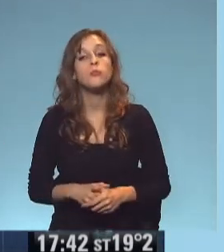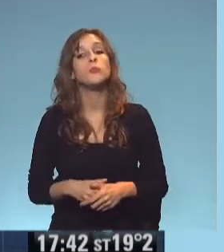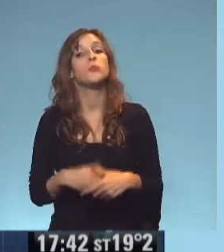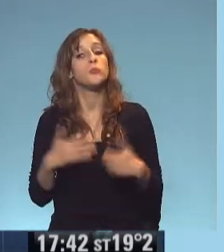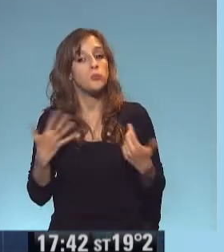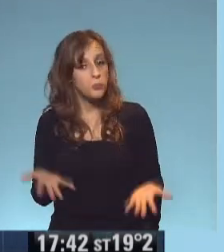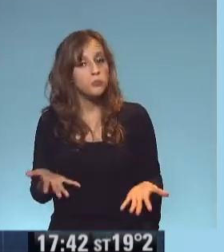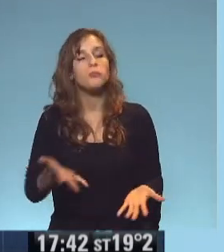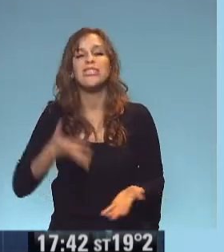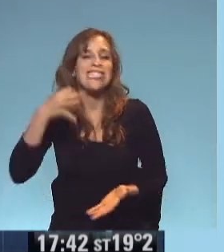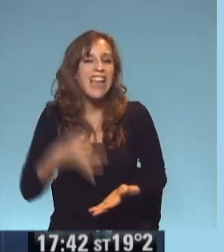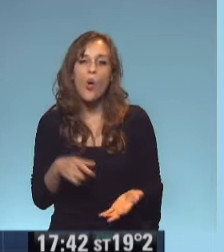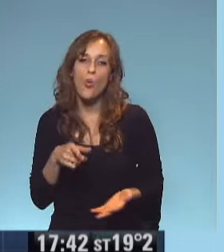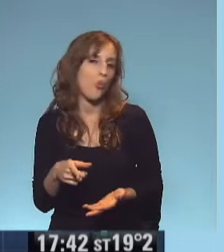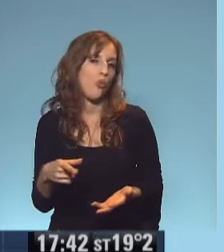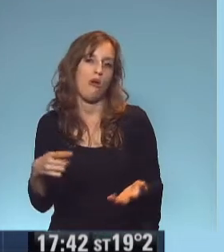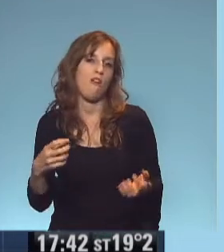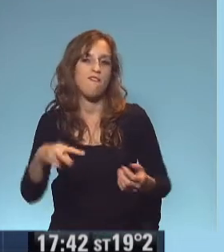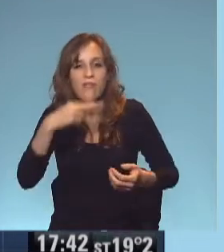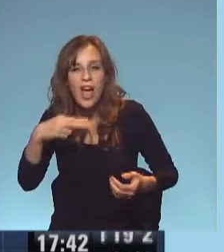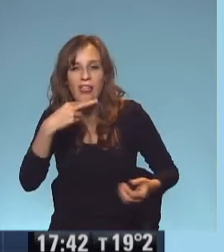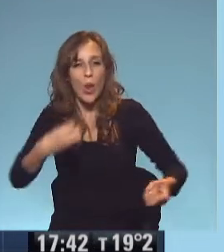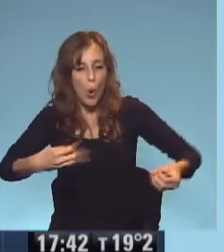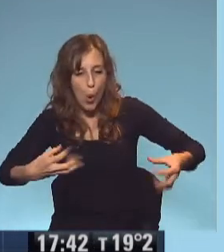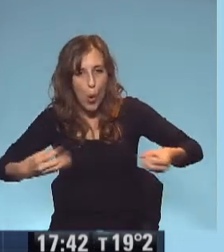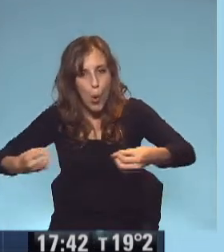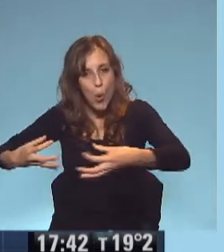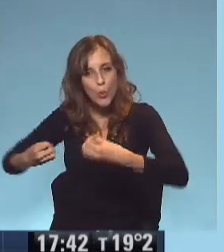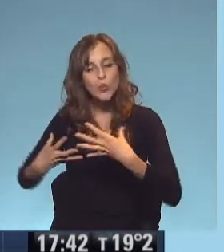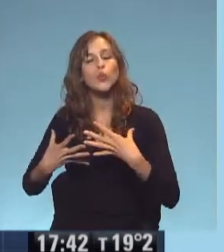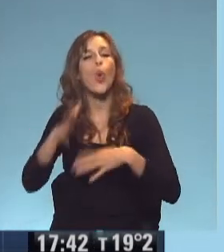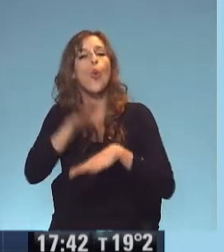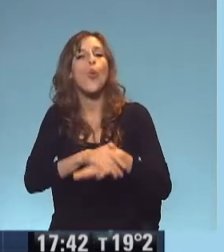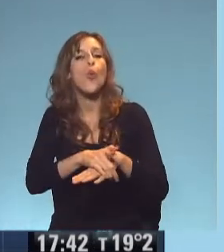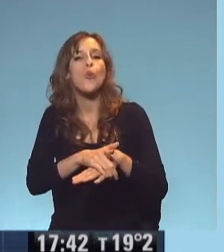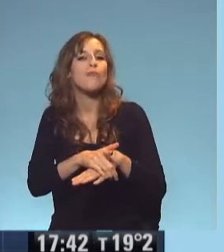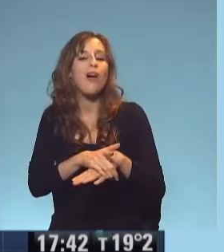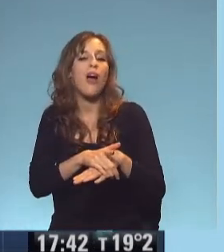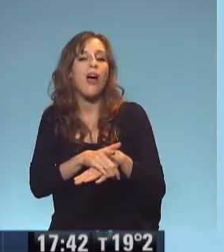más probable es que esas fosforescencias sean el resultado de la mezcla de una gran